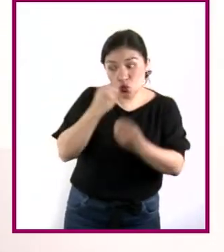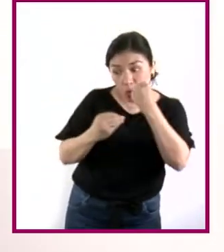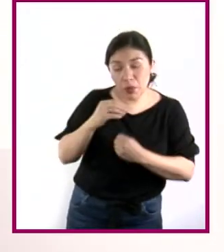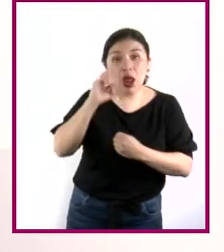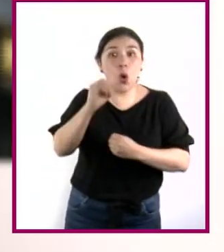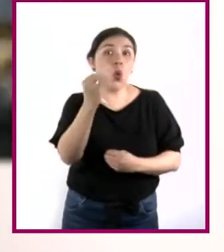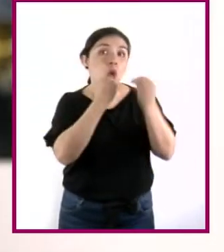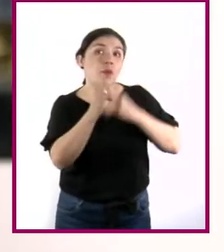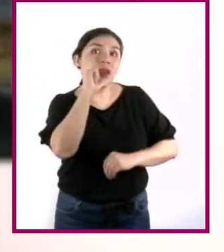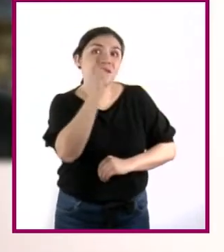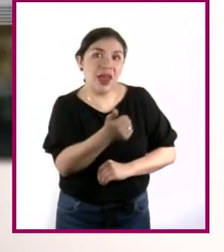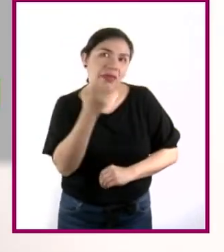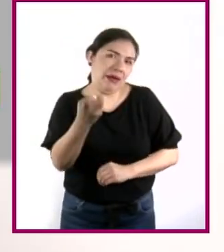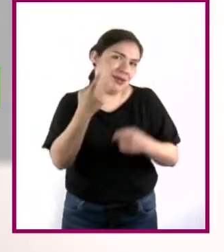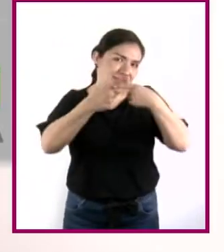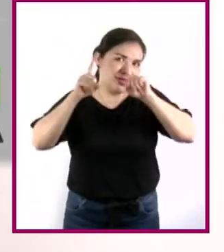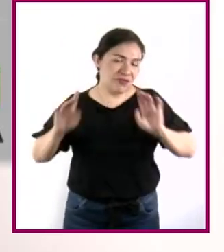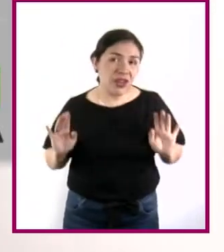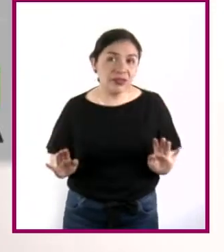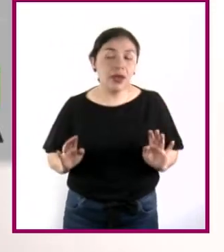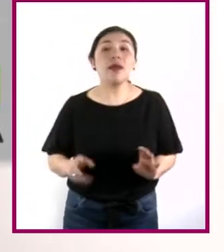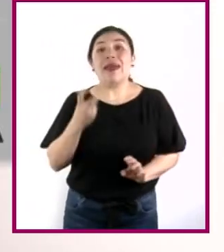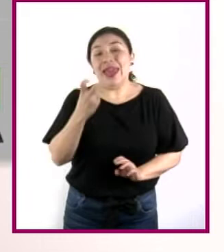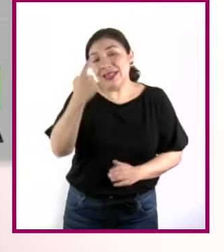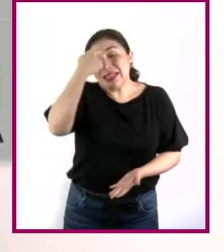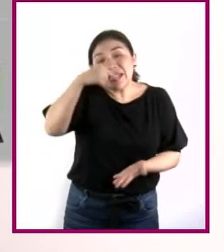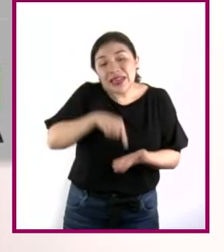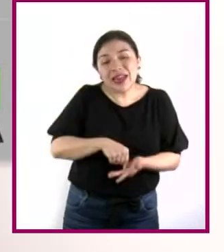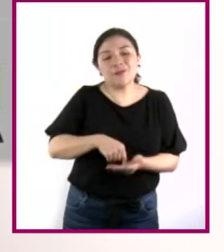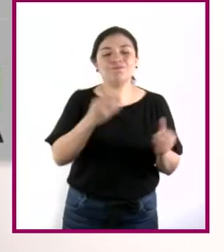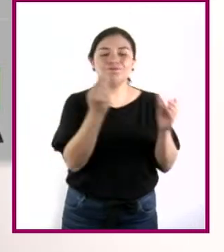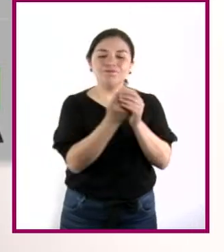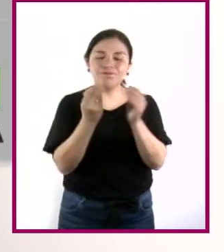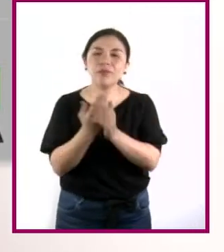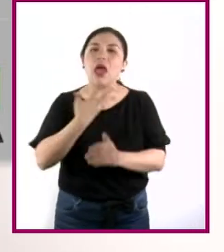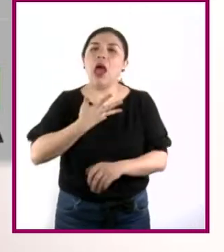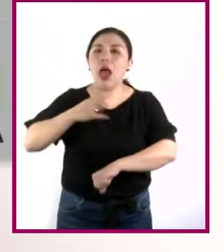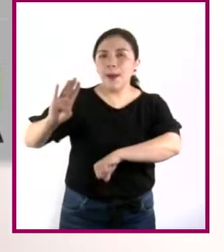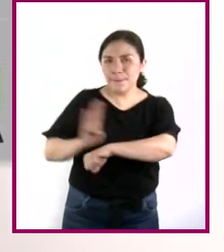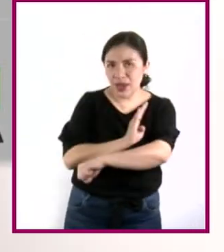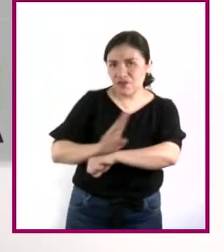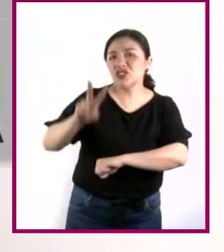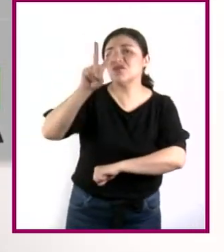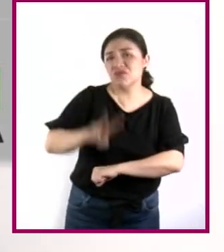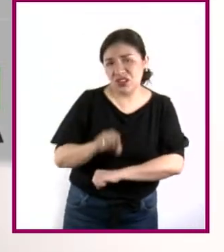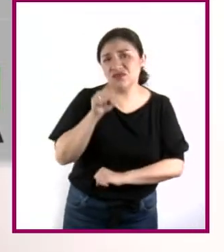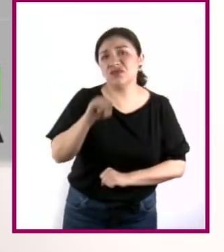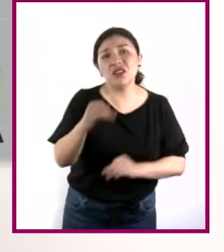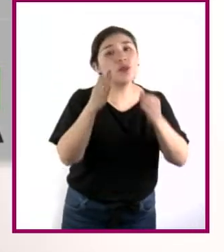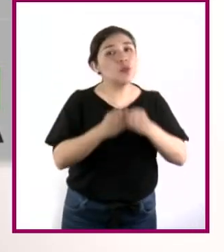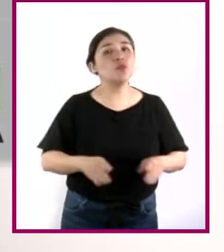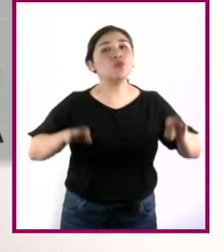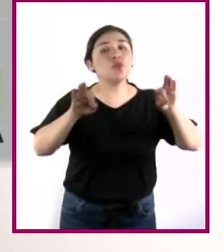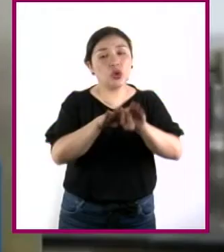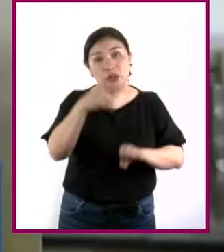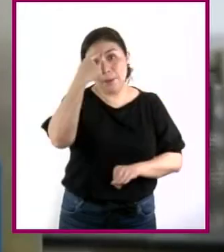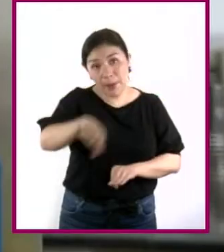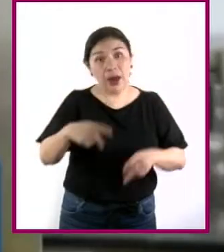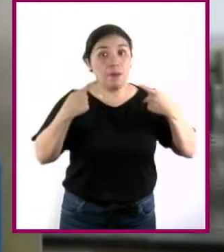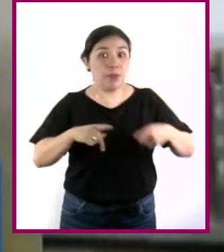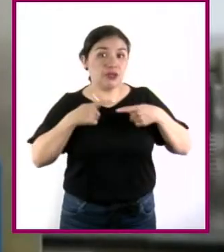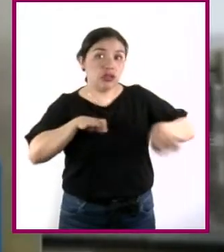alimentaria, ahí ya es otra cosa, ¿no? Entonces creo que esas son beneficios que son importantes para los